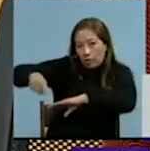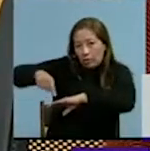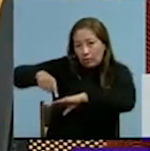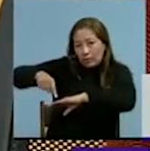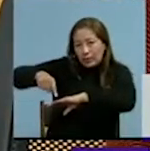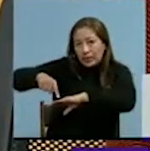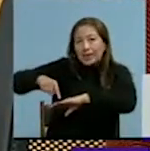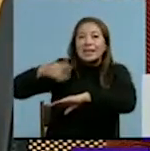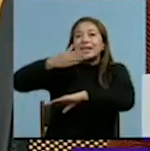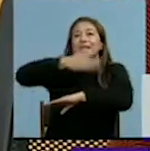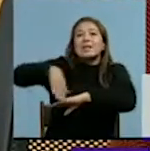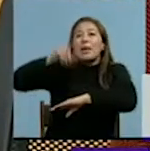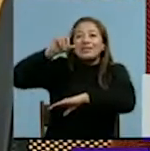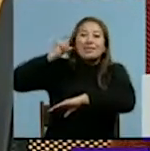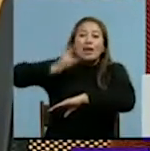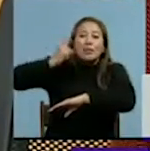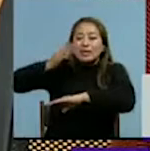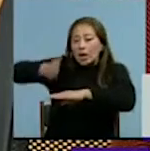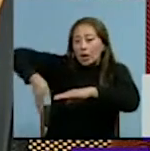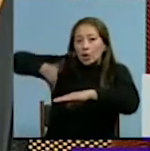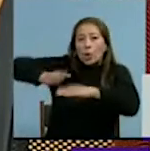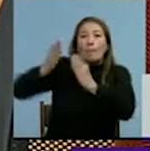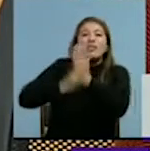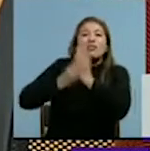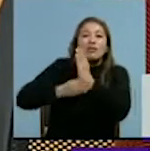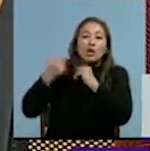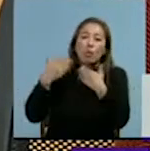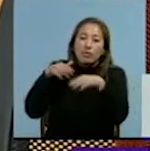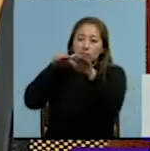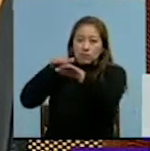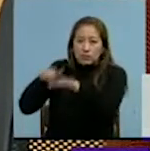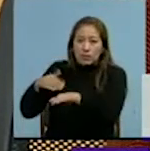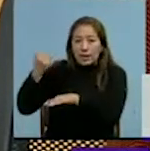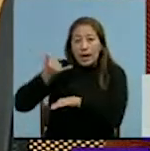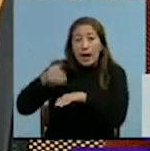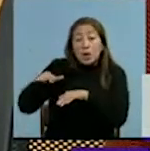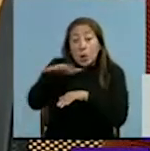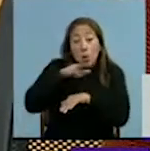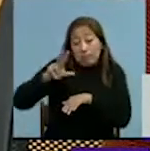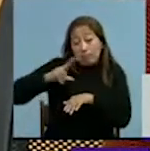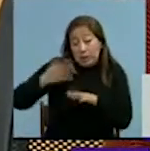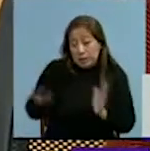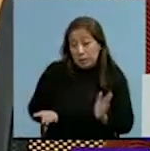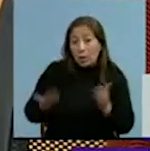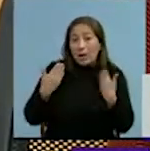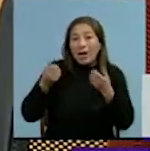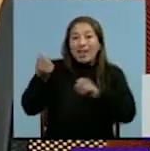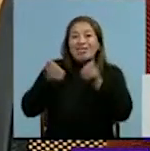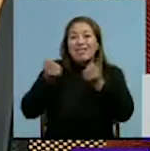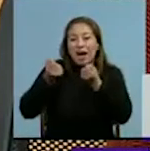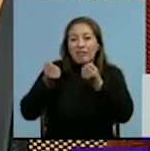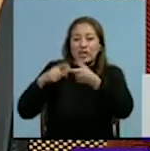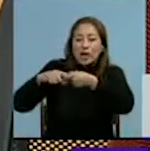calle san martín al costado de lo que es el ministerio ahí van a un espacio exclusivo para para traffic y